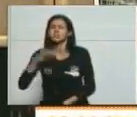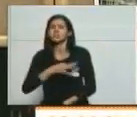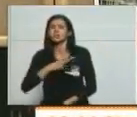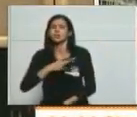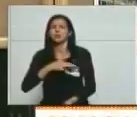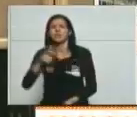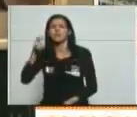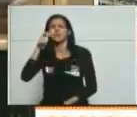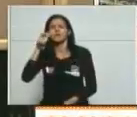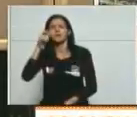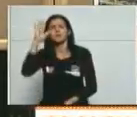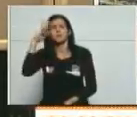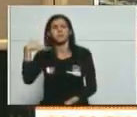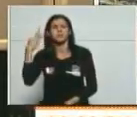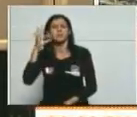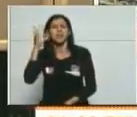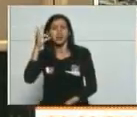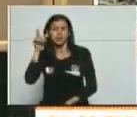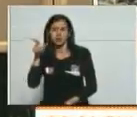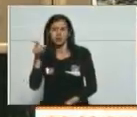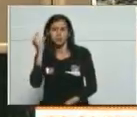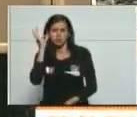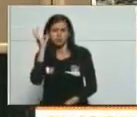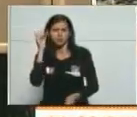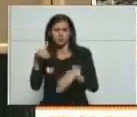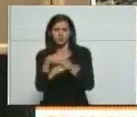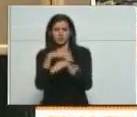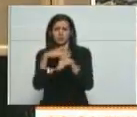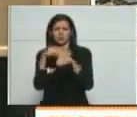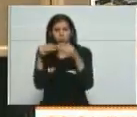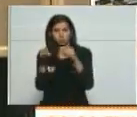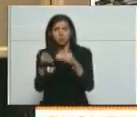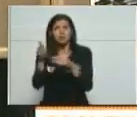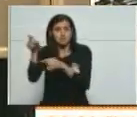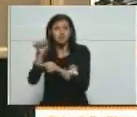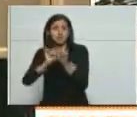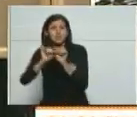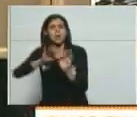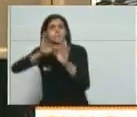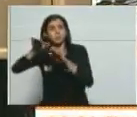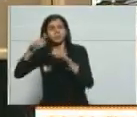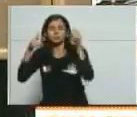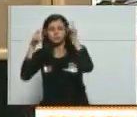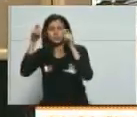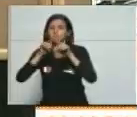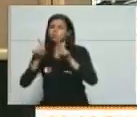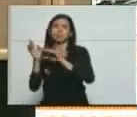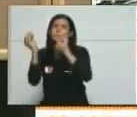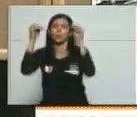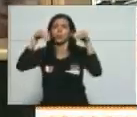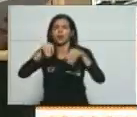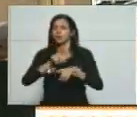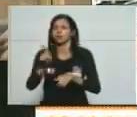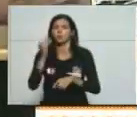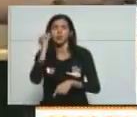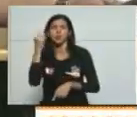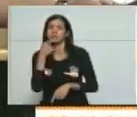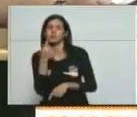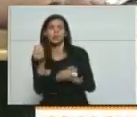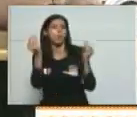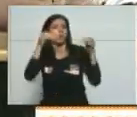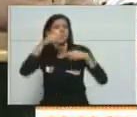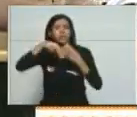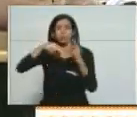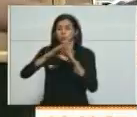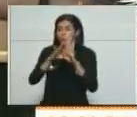el legado del comandante Hugo Chávez, lo que ella defiende. Por ejemplo, no está de acuerdo en una opinión política con la constituyente. Eso es